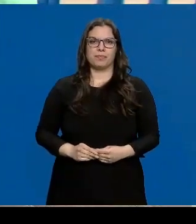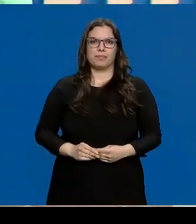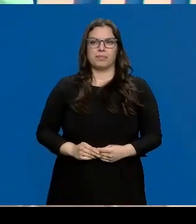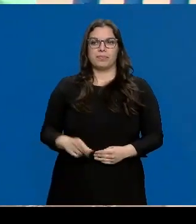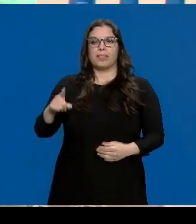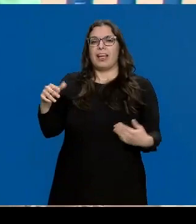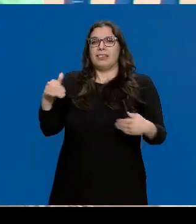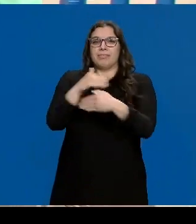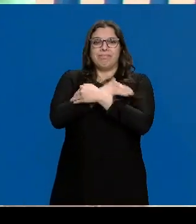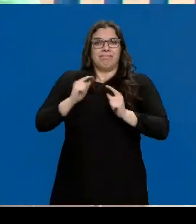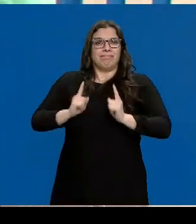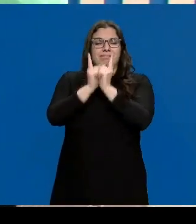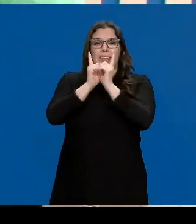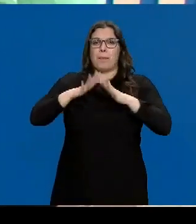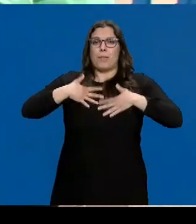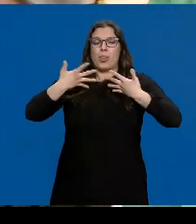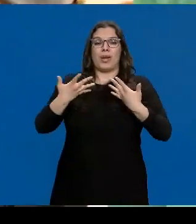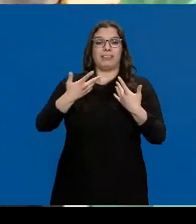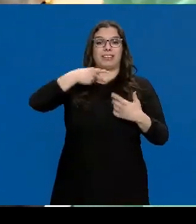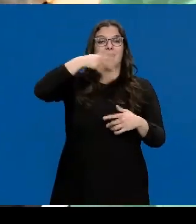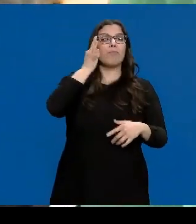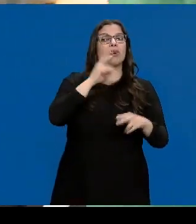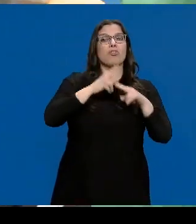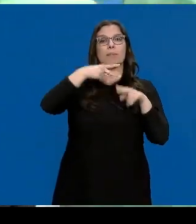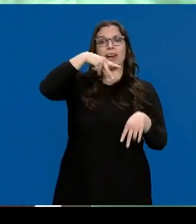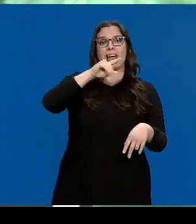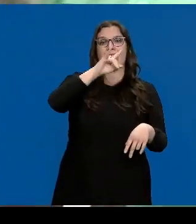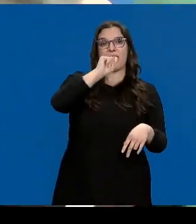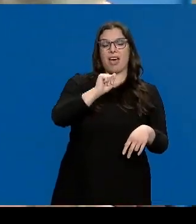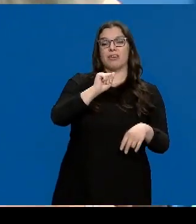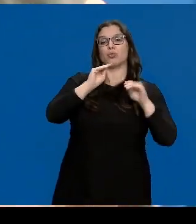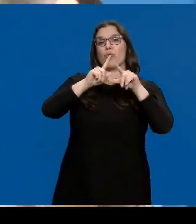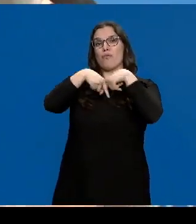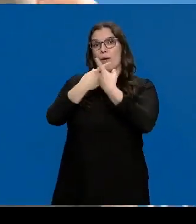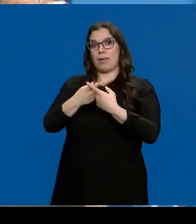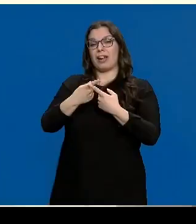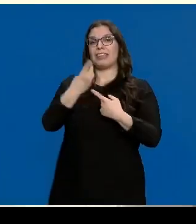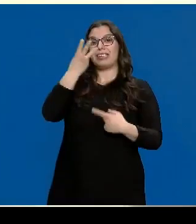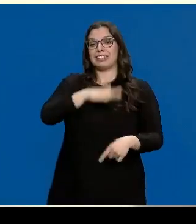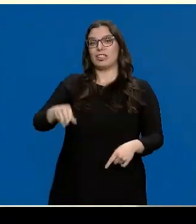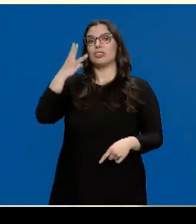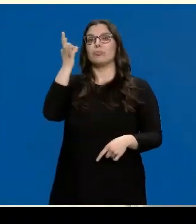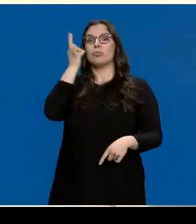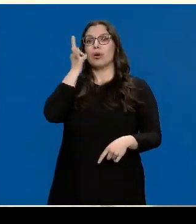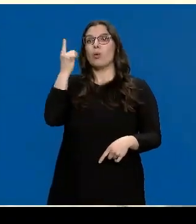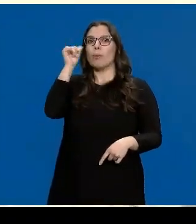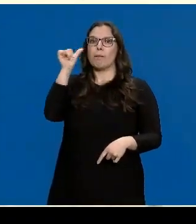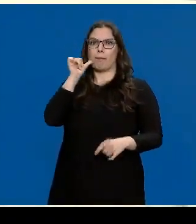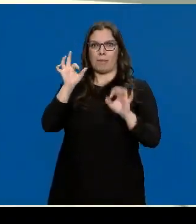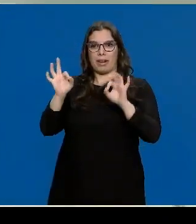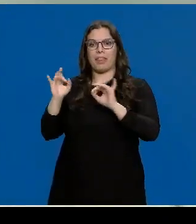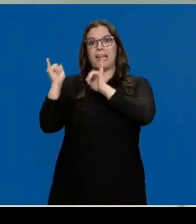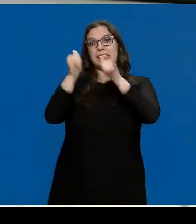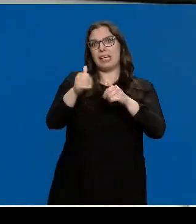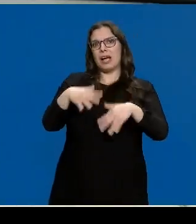Es el emocionante reencuentro de Nadia con parte de su familia ucraniana. 3 menores y 3 mujeres, una de ellas embarazada, llegan a